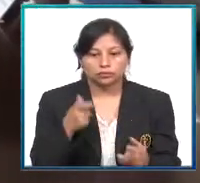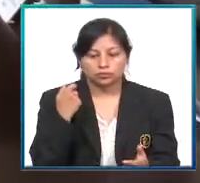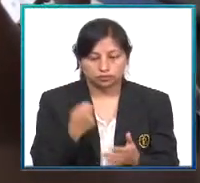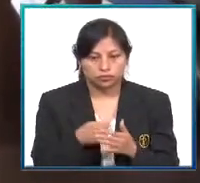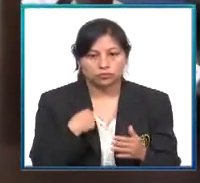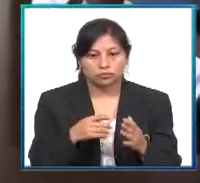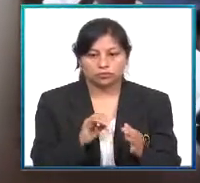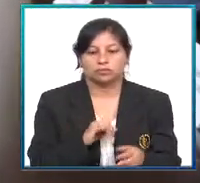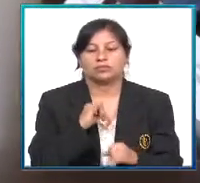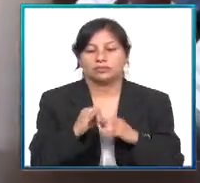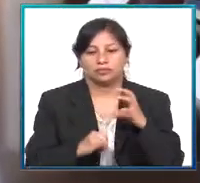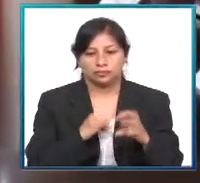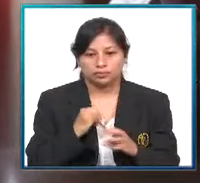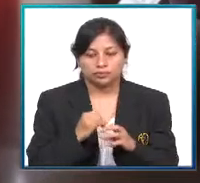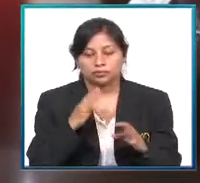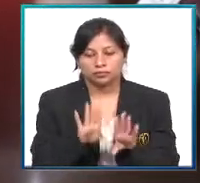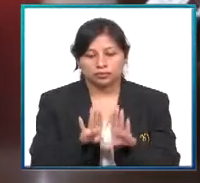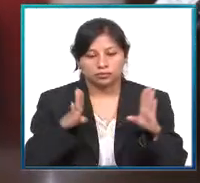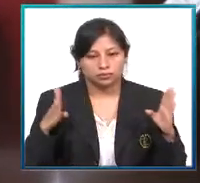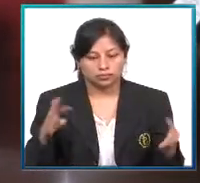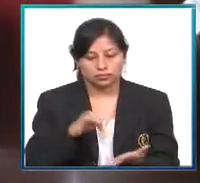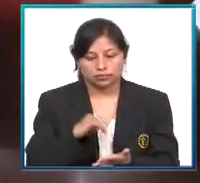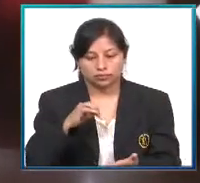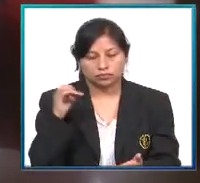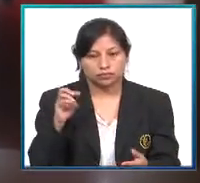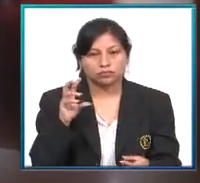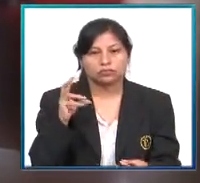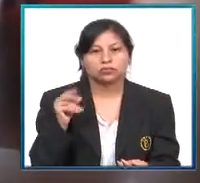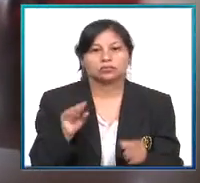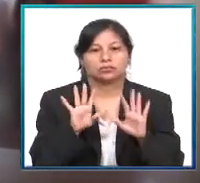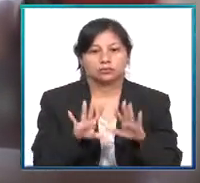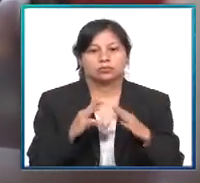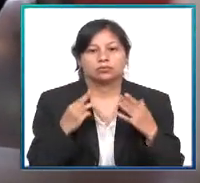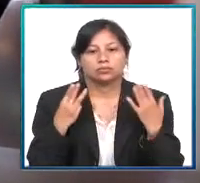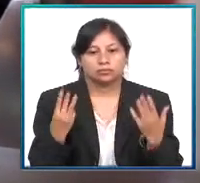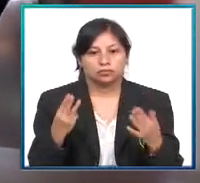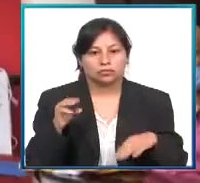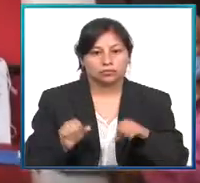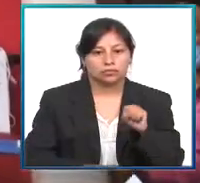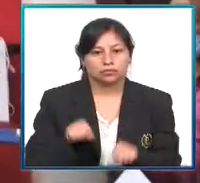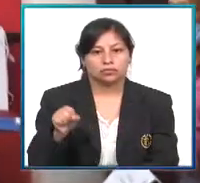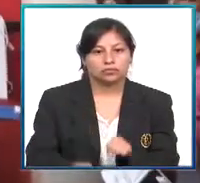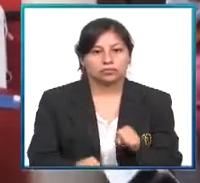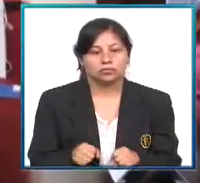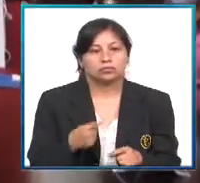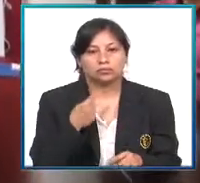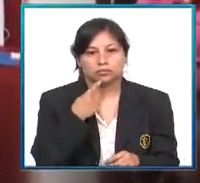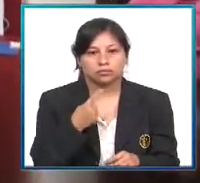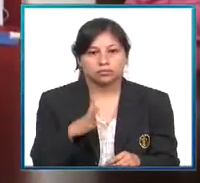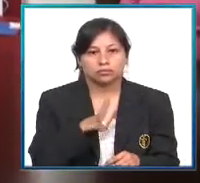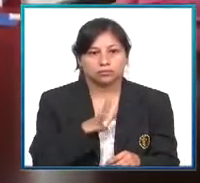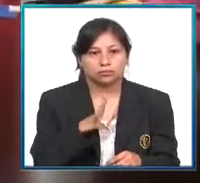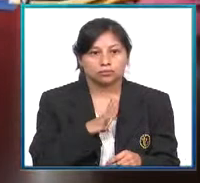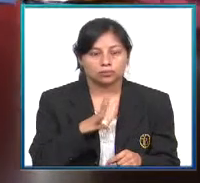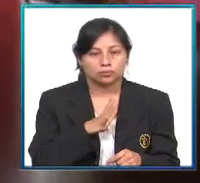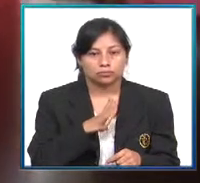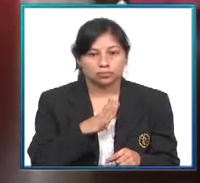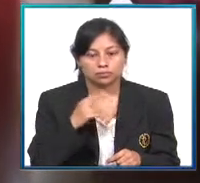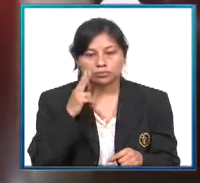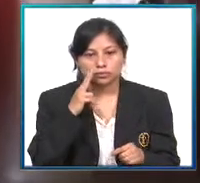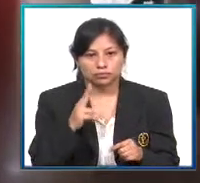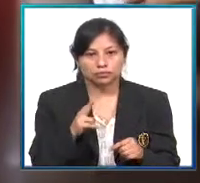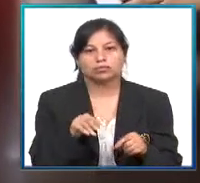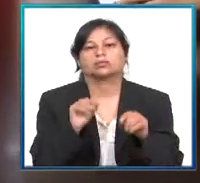licitación internacional. Sobre la reapertura del país, dijo que hasta el 18 de septiembre, que abrieron fronteras, se ha tenido un flujo migratorio